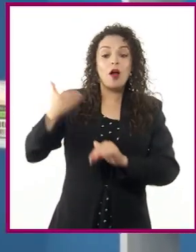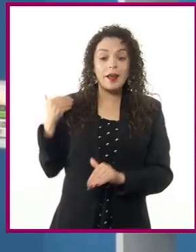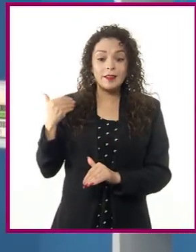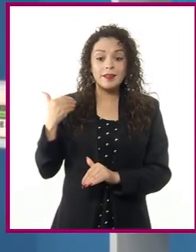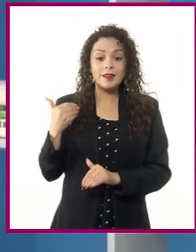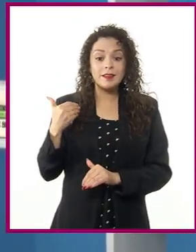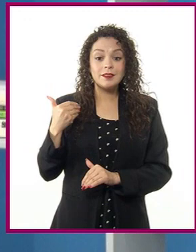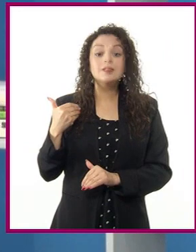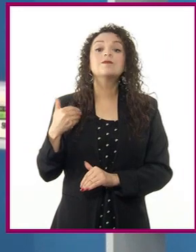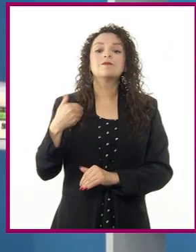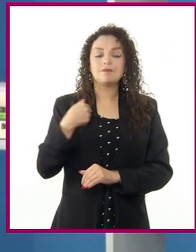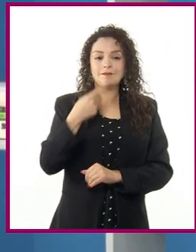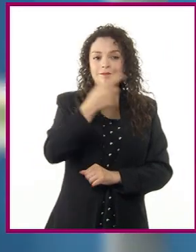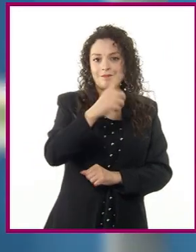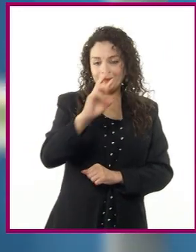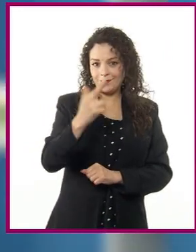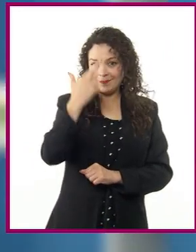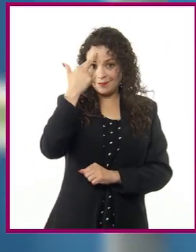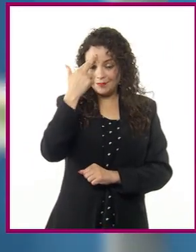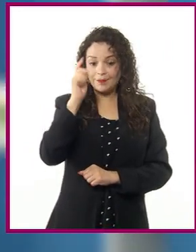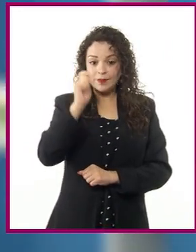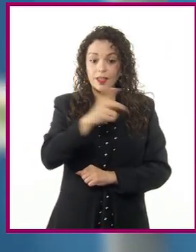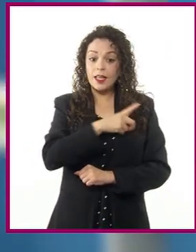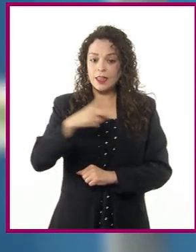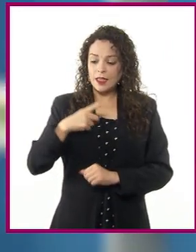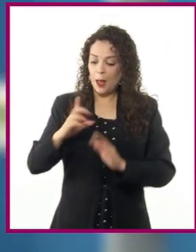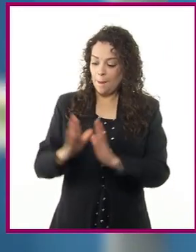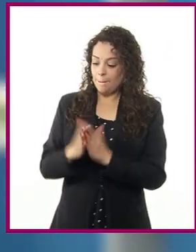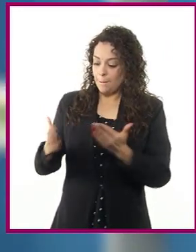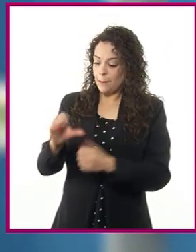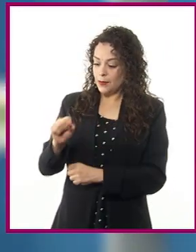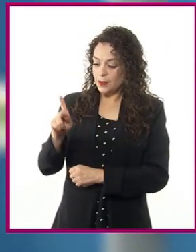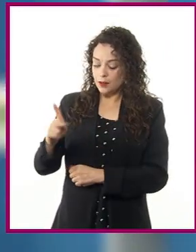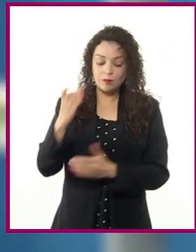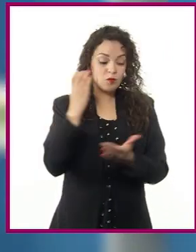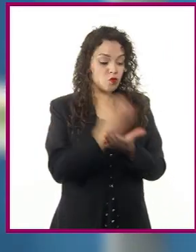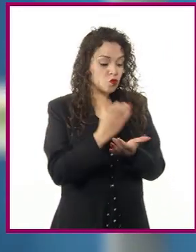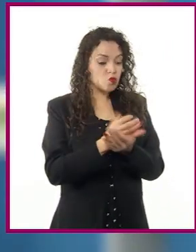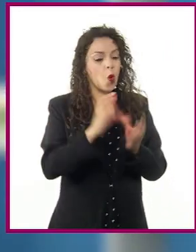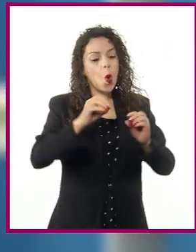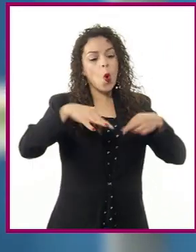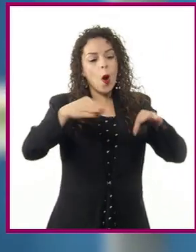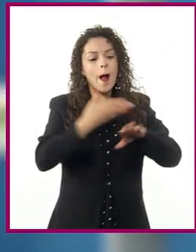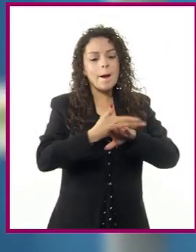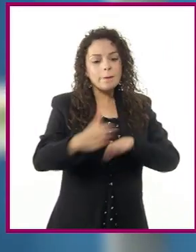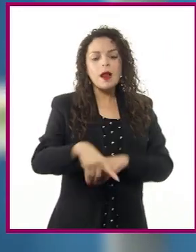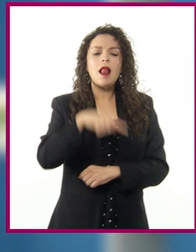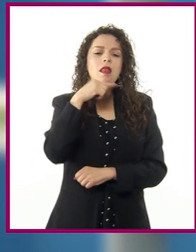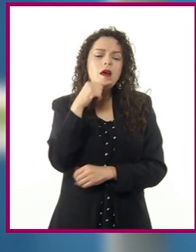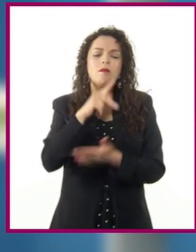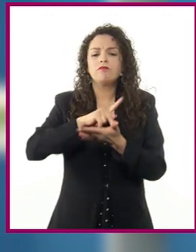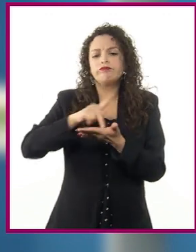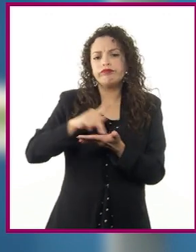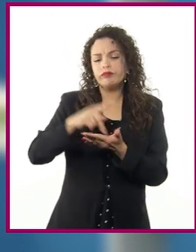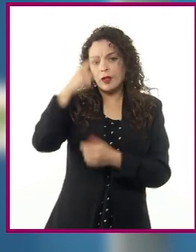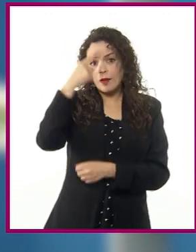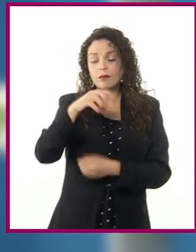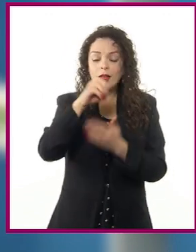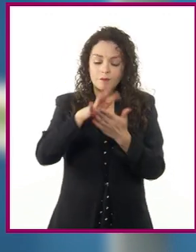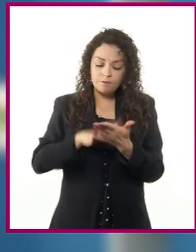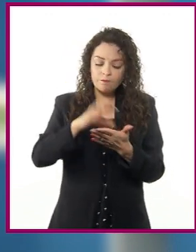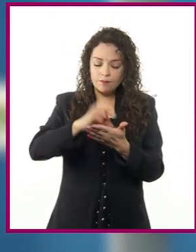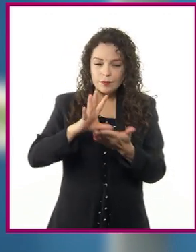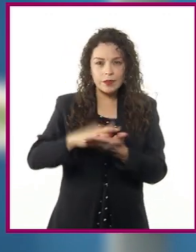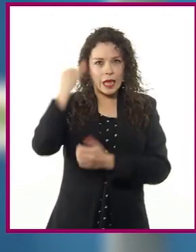a quienes nos siguen que es importante tener cerca su libro de texto, cuaderno u hojas blancas, así como lápiz o bolígrafo para registrar las